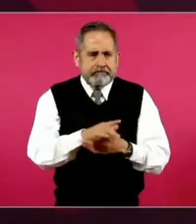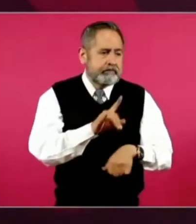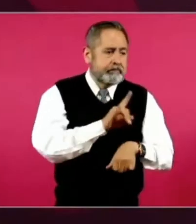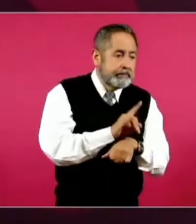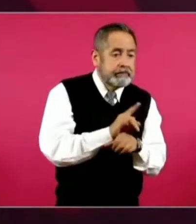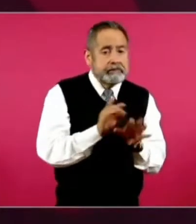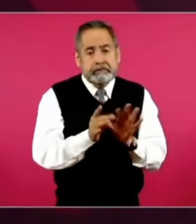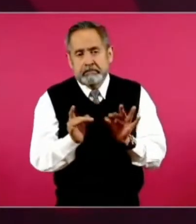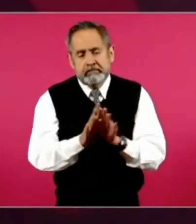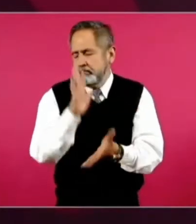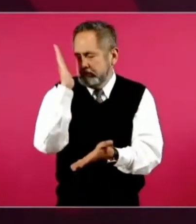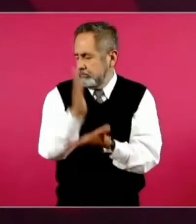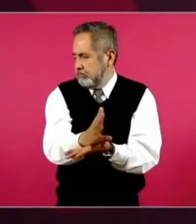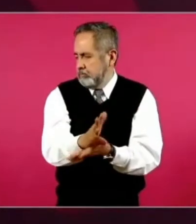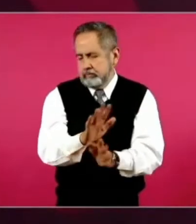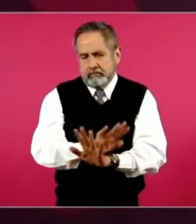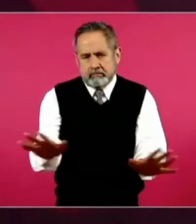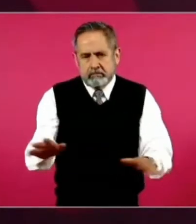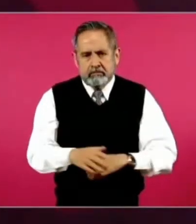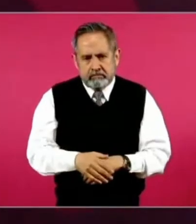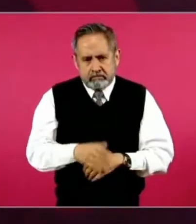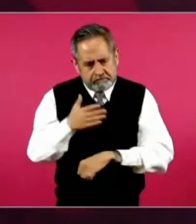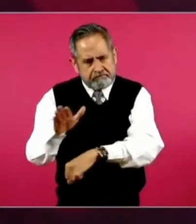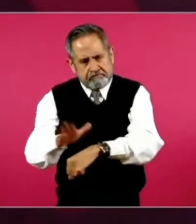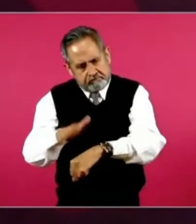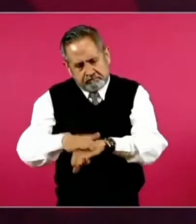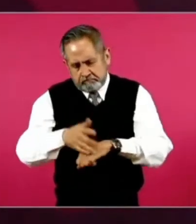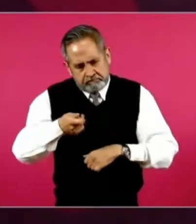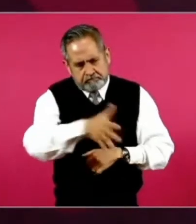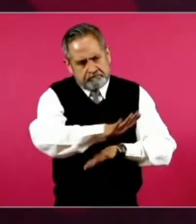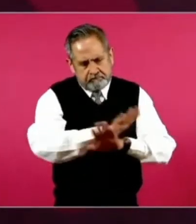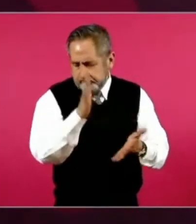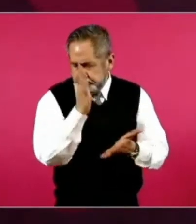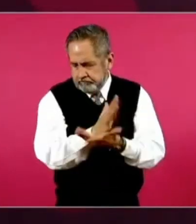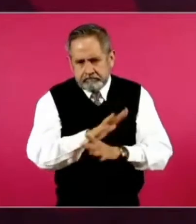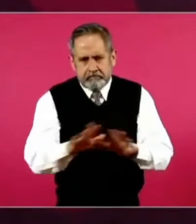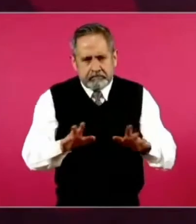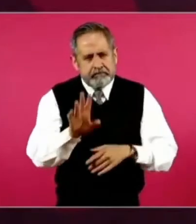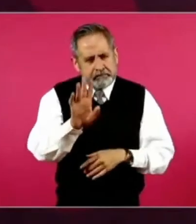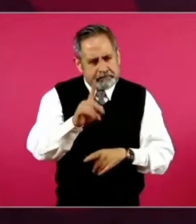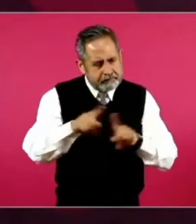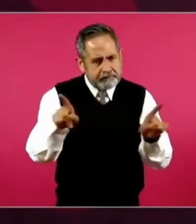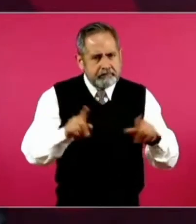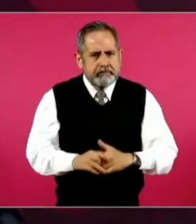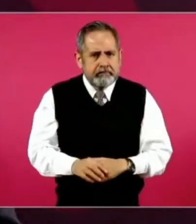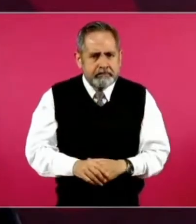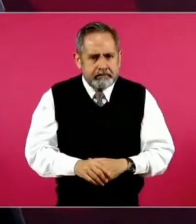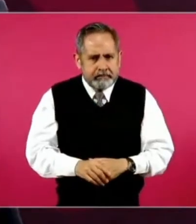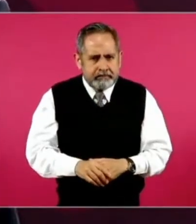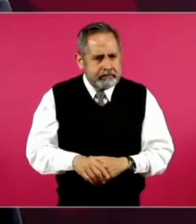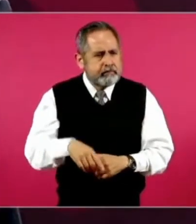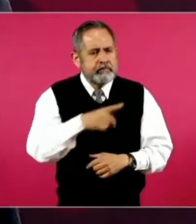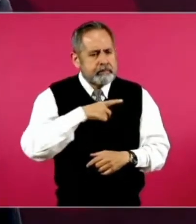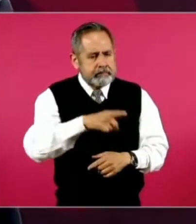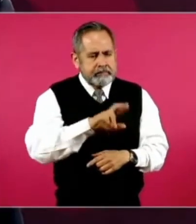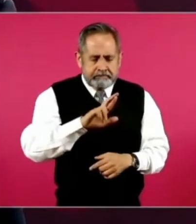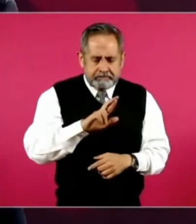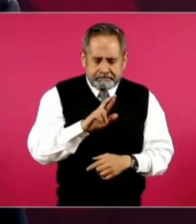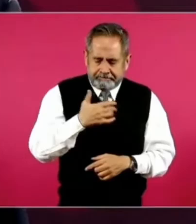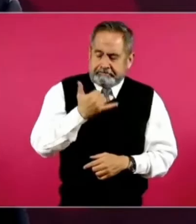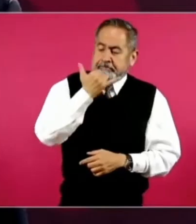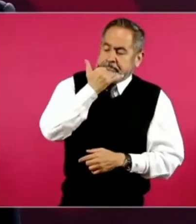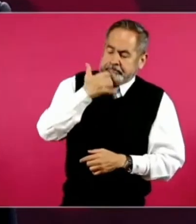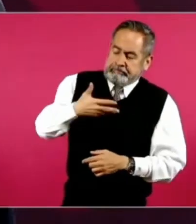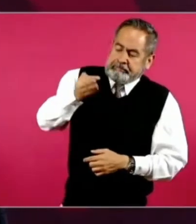simulación. Hay que llamar a las cosas por su nombre. Y en vez de reconocer,